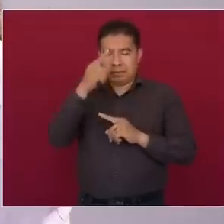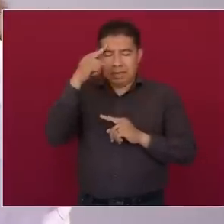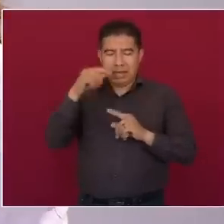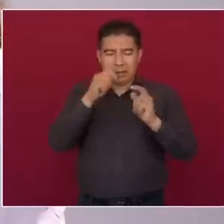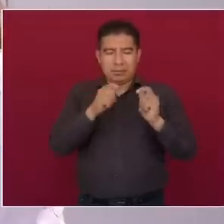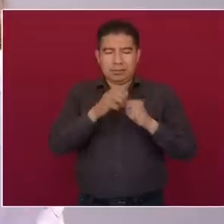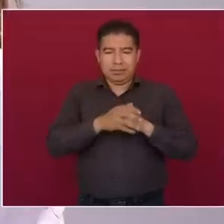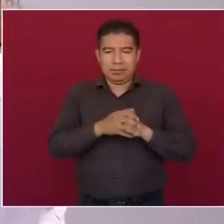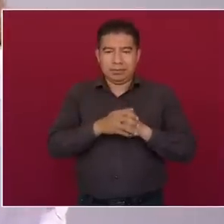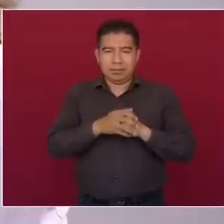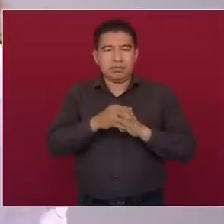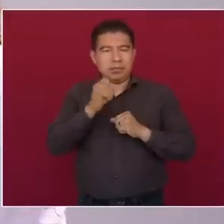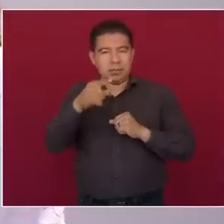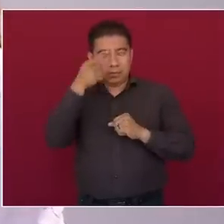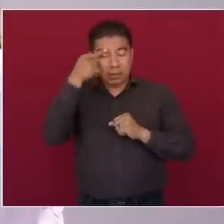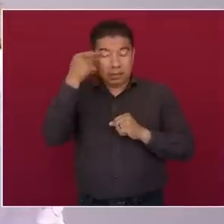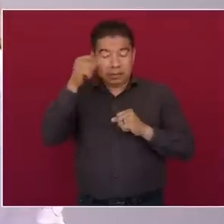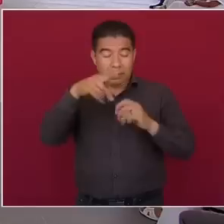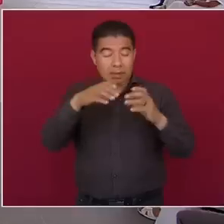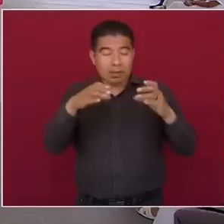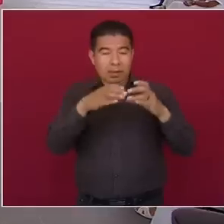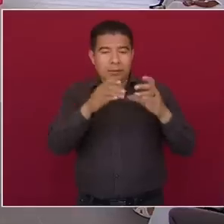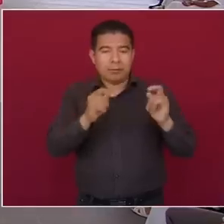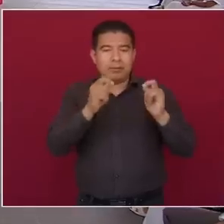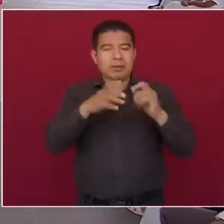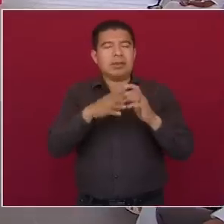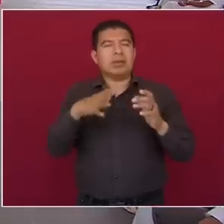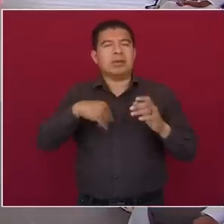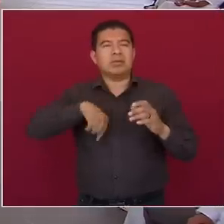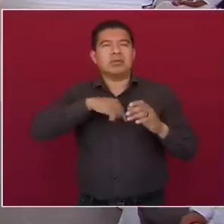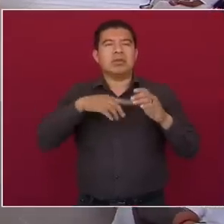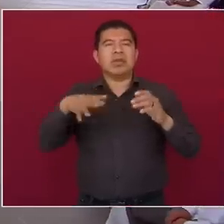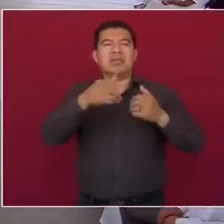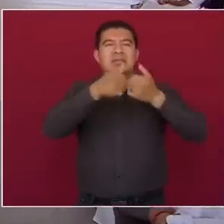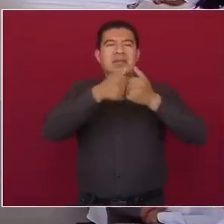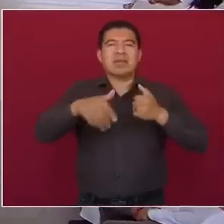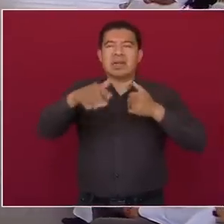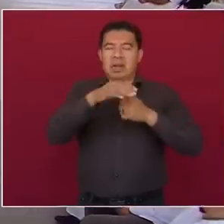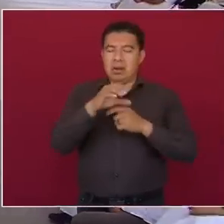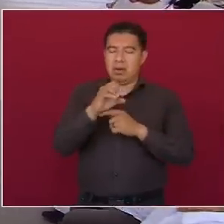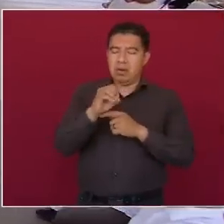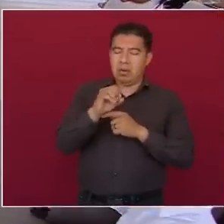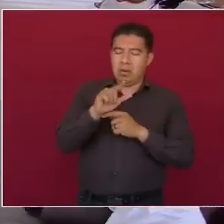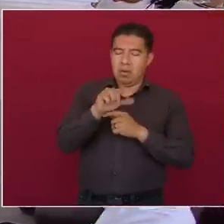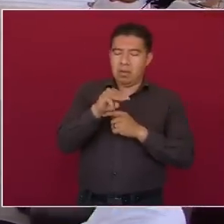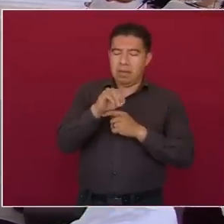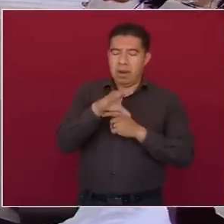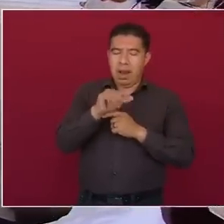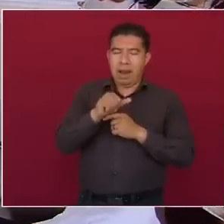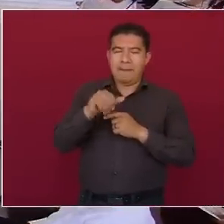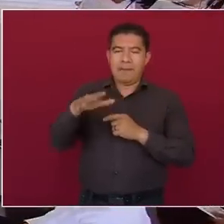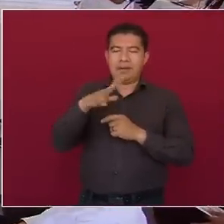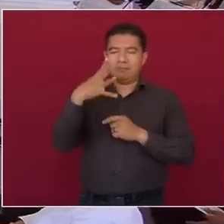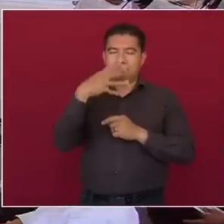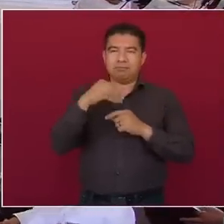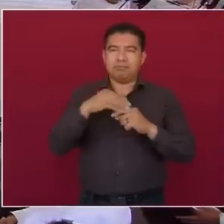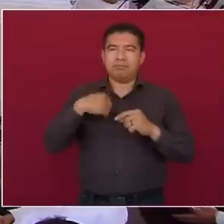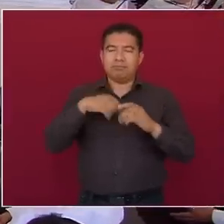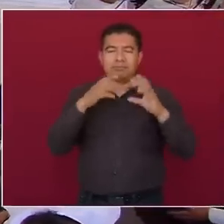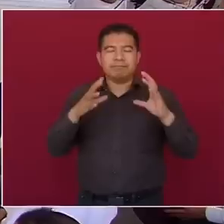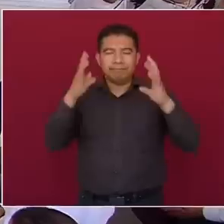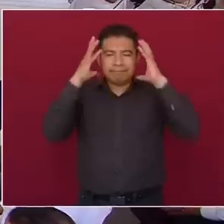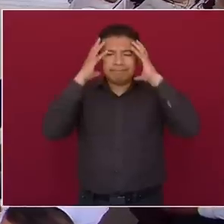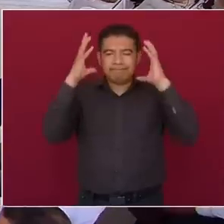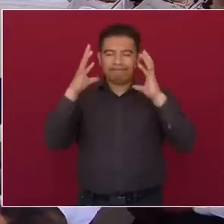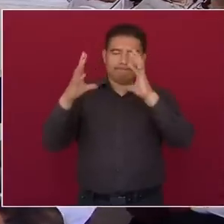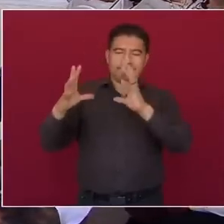olmeca ha sido también enriquecedor y bello. En las dos entradas principales se colocaron dos réplicas de las